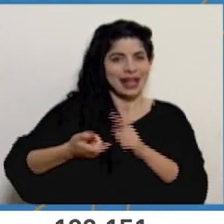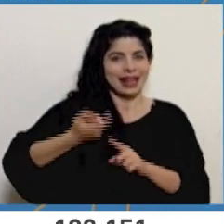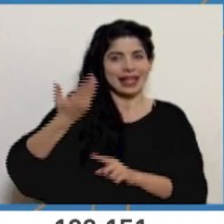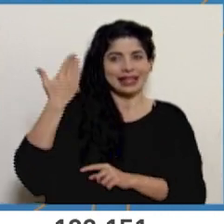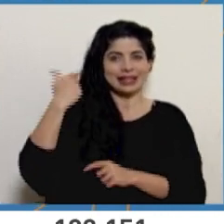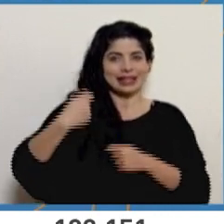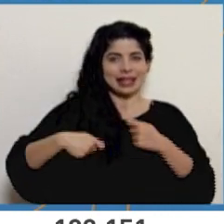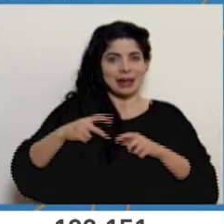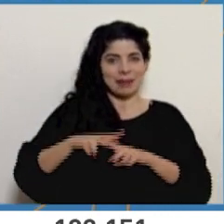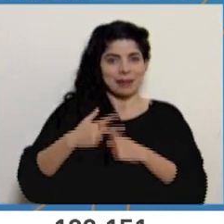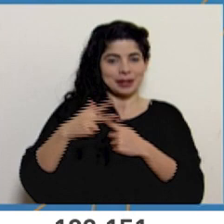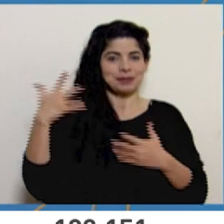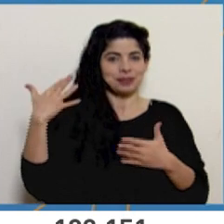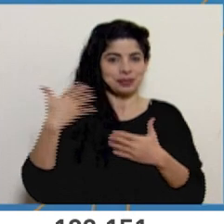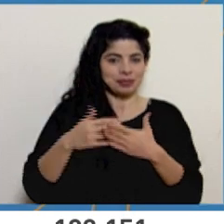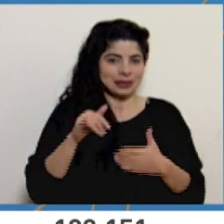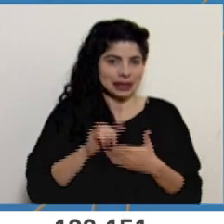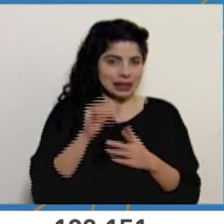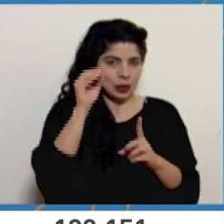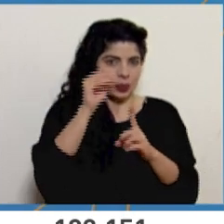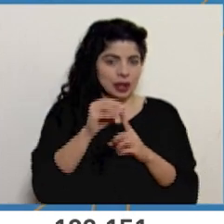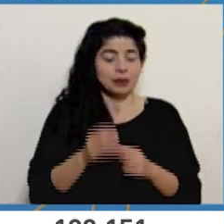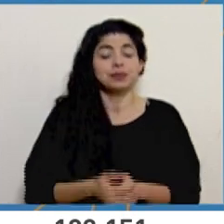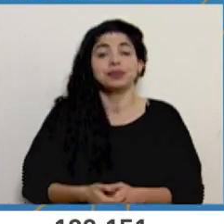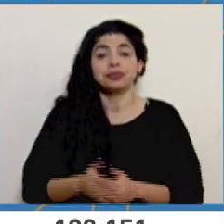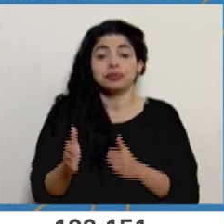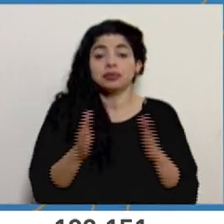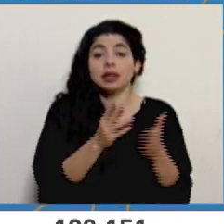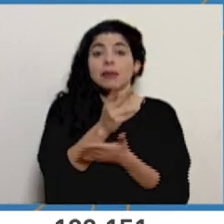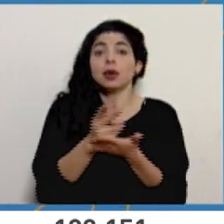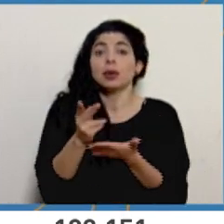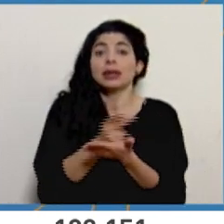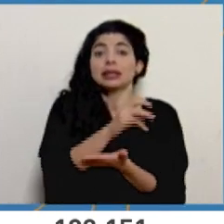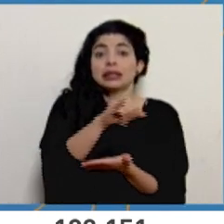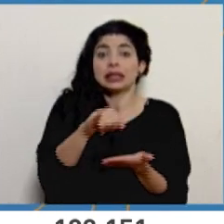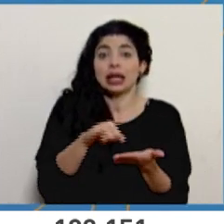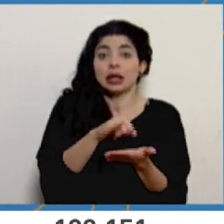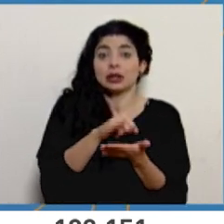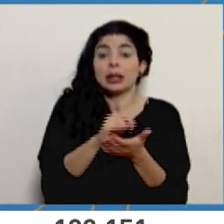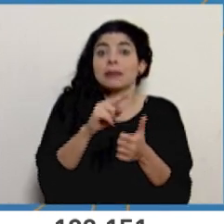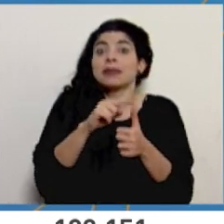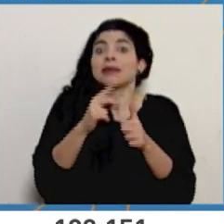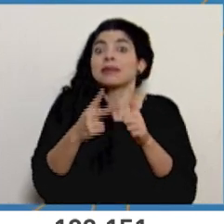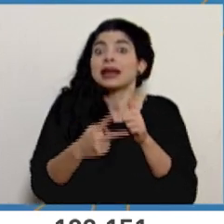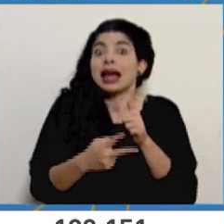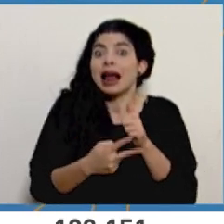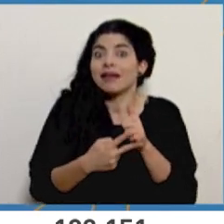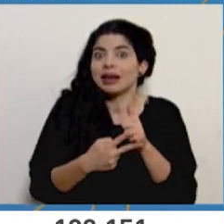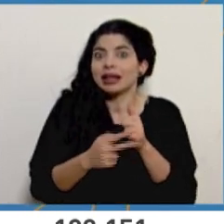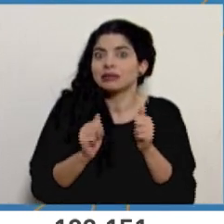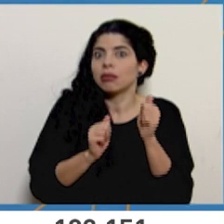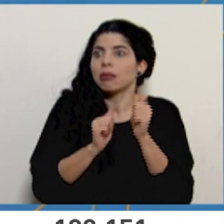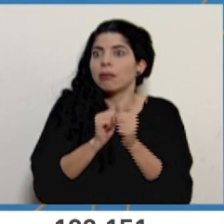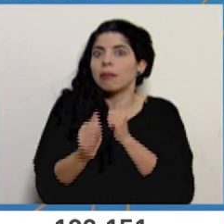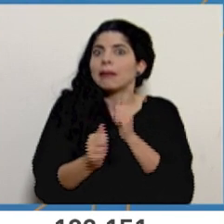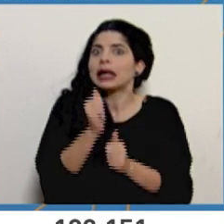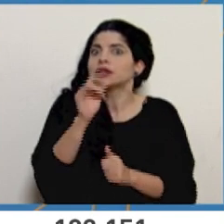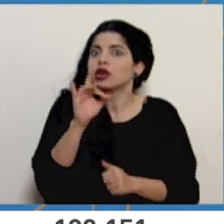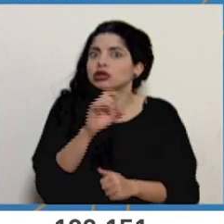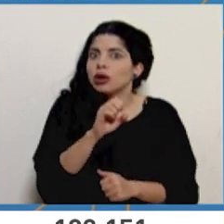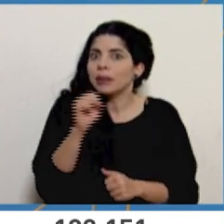desde septiembre. En el caso de la provincia de San José, es la primera vez en más de 8 meses que todos los